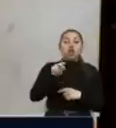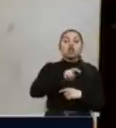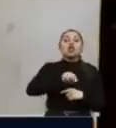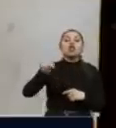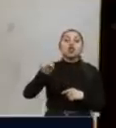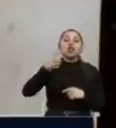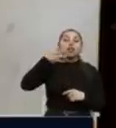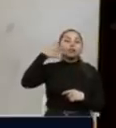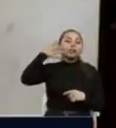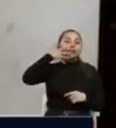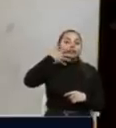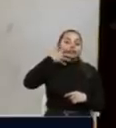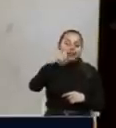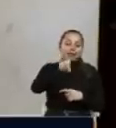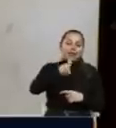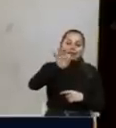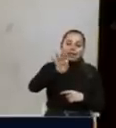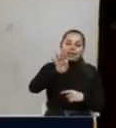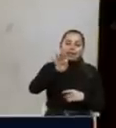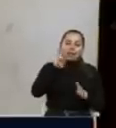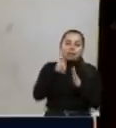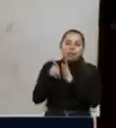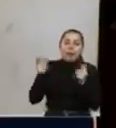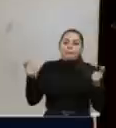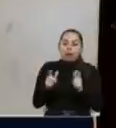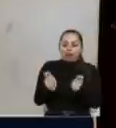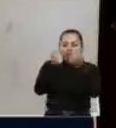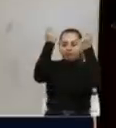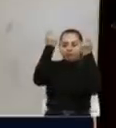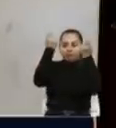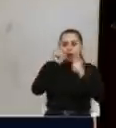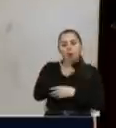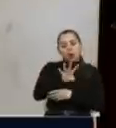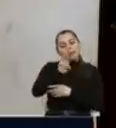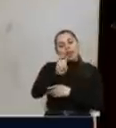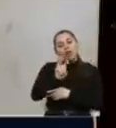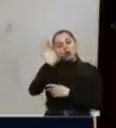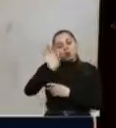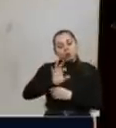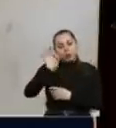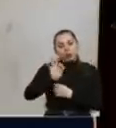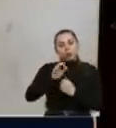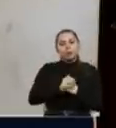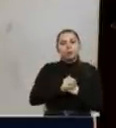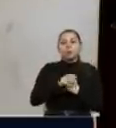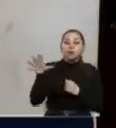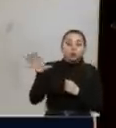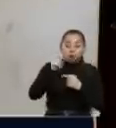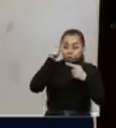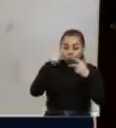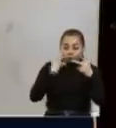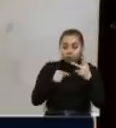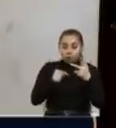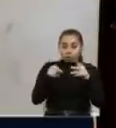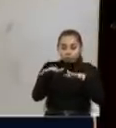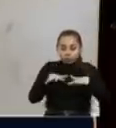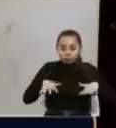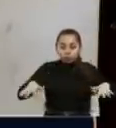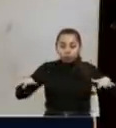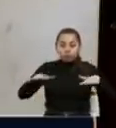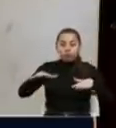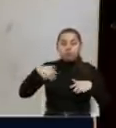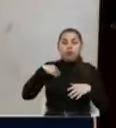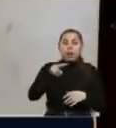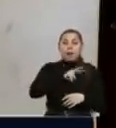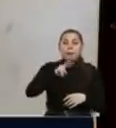Santander, 63 homicidios menos, reducción del 48%. Todo esto es zonas rurales. Valle del